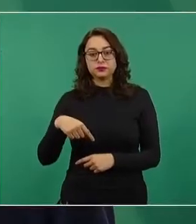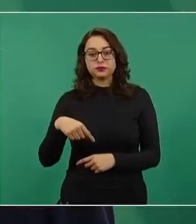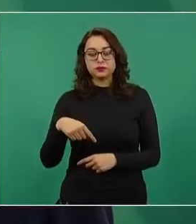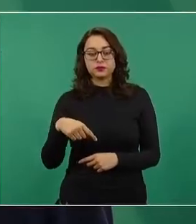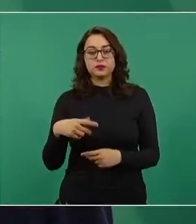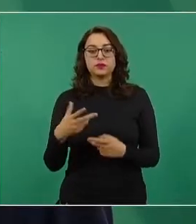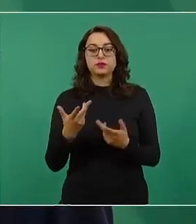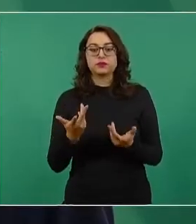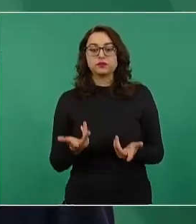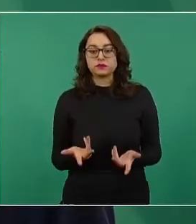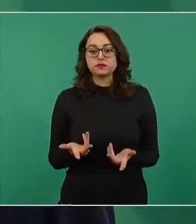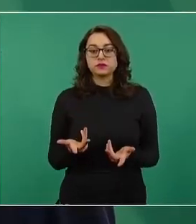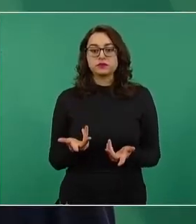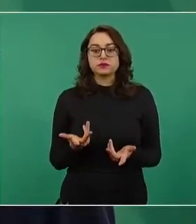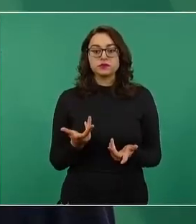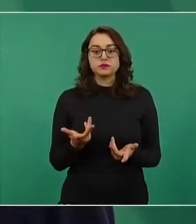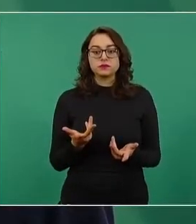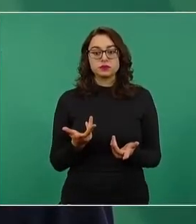han sido